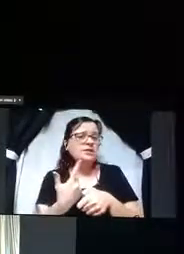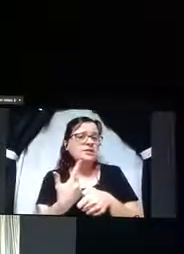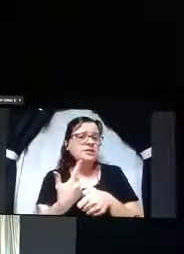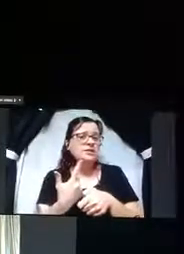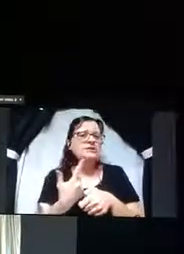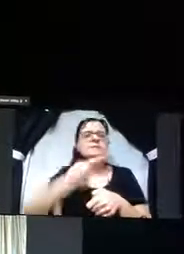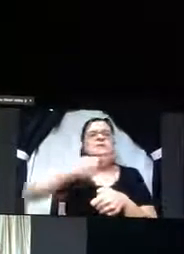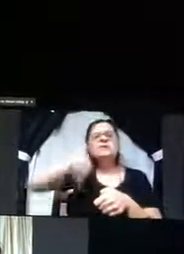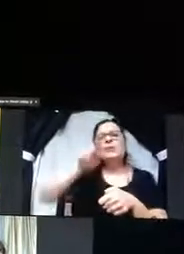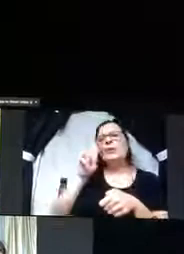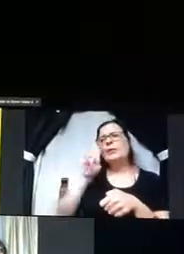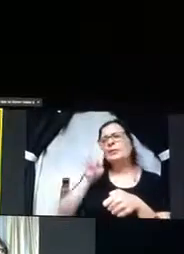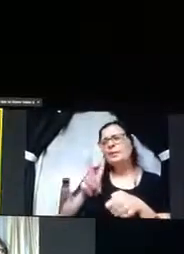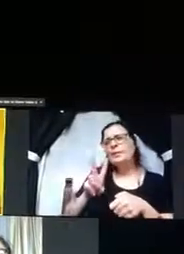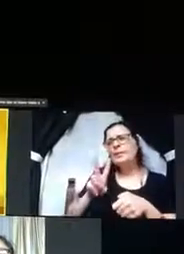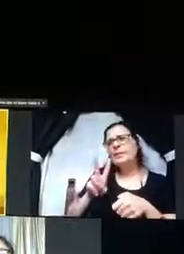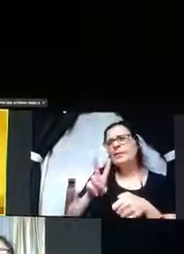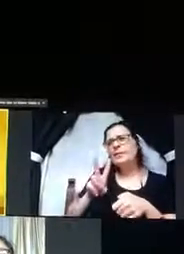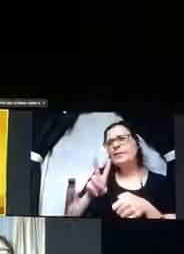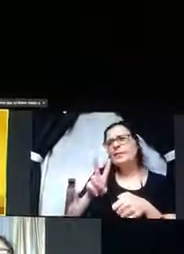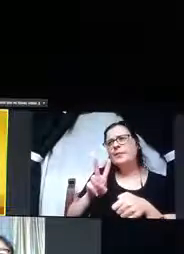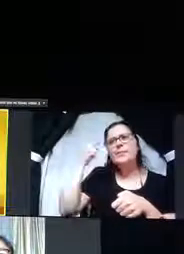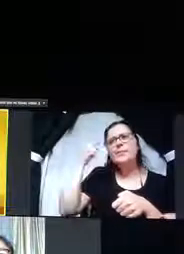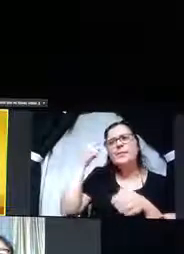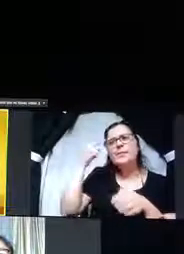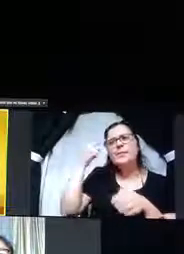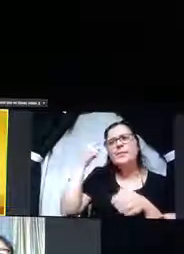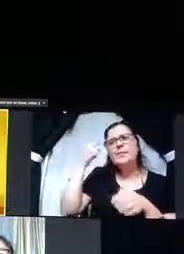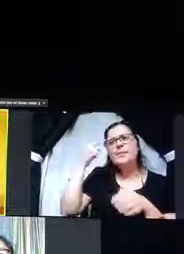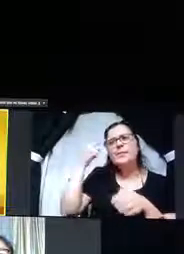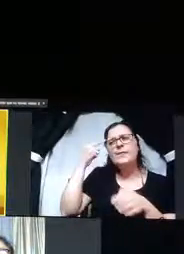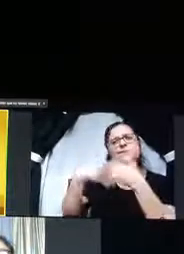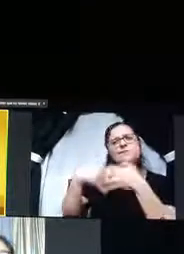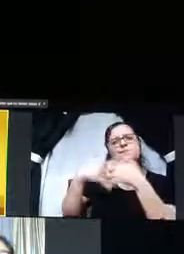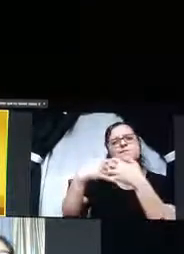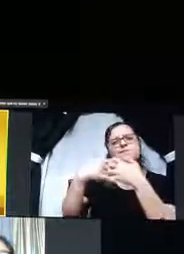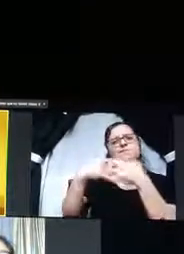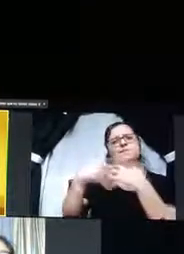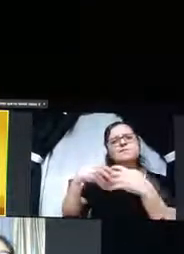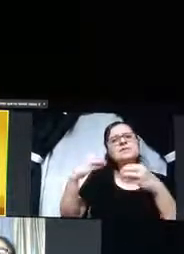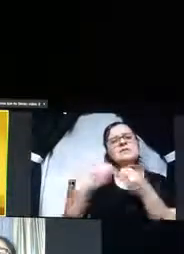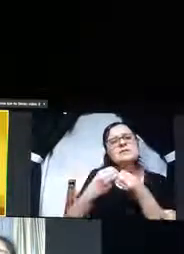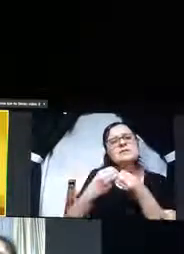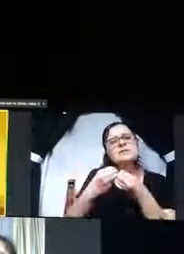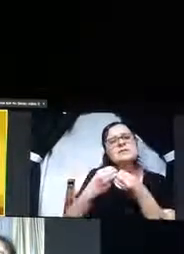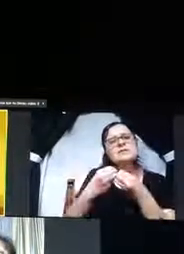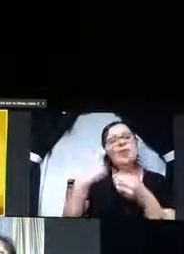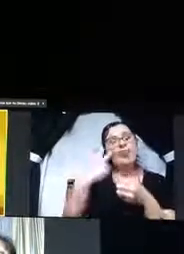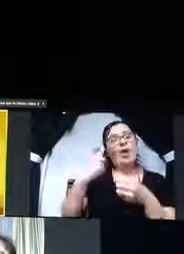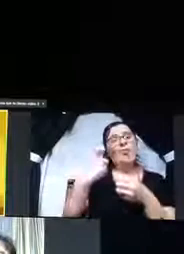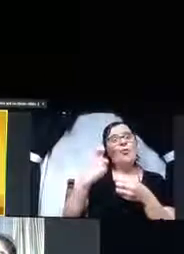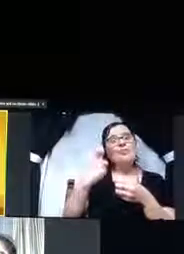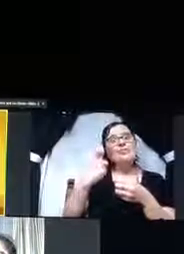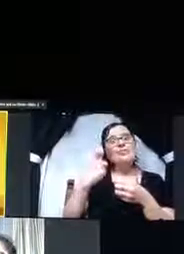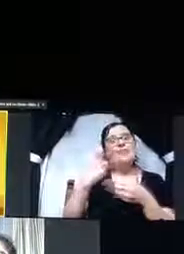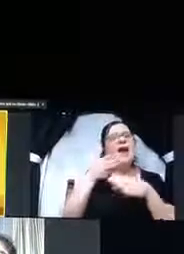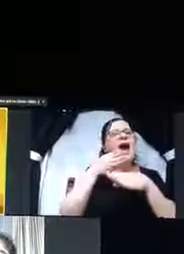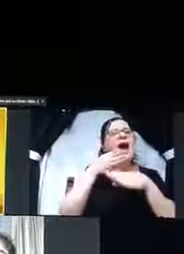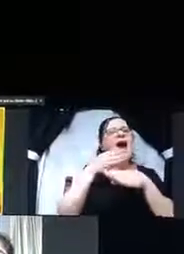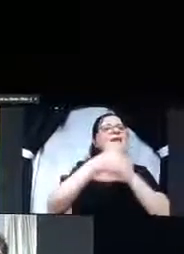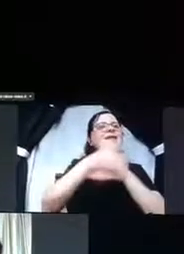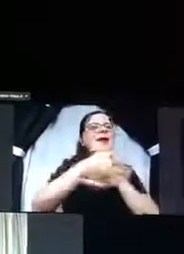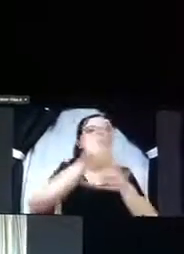empezamos a pensar es que la forma de estimular o la forma de acceso a la lengua escrita hace